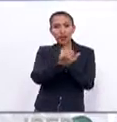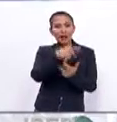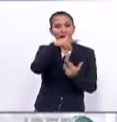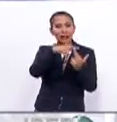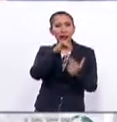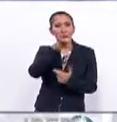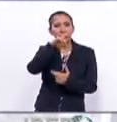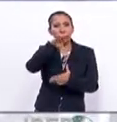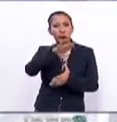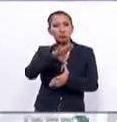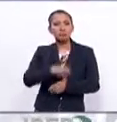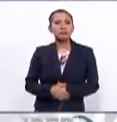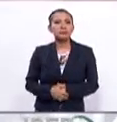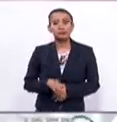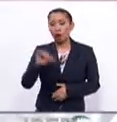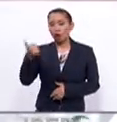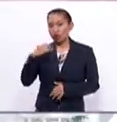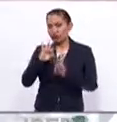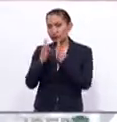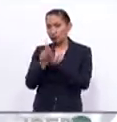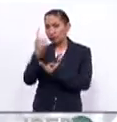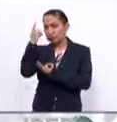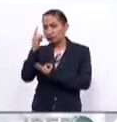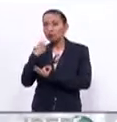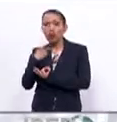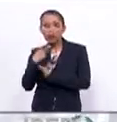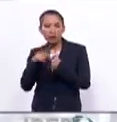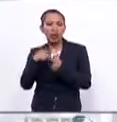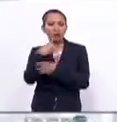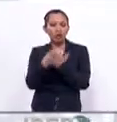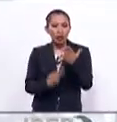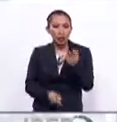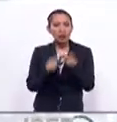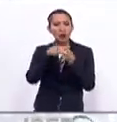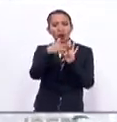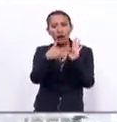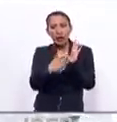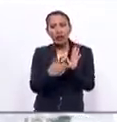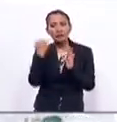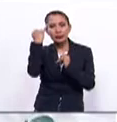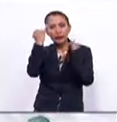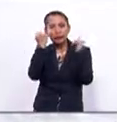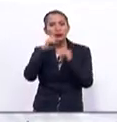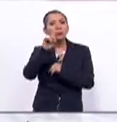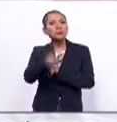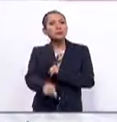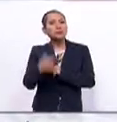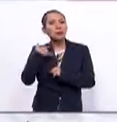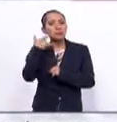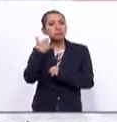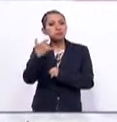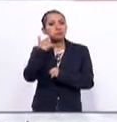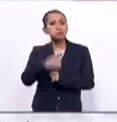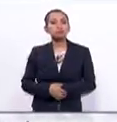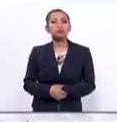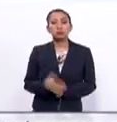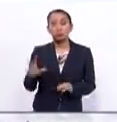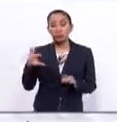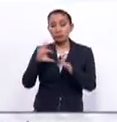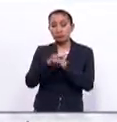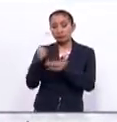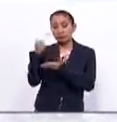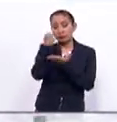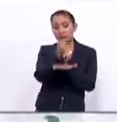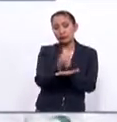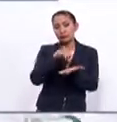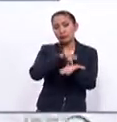región iberoamericana. Otros mecanismos, políticas, protocolos e iniciativas son parte de este esfuerzo. Se suman